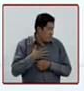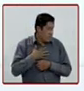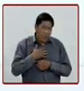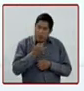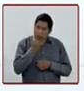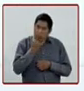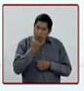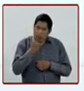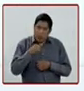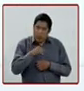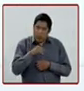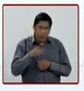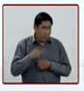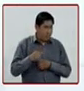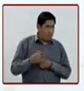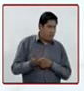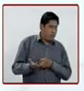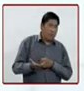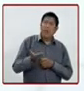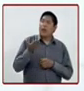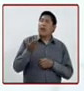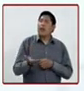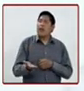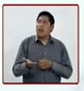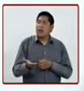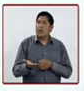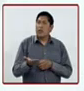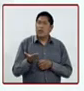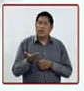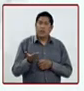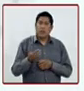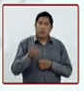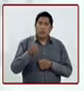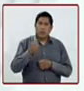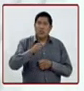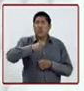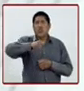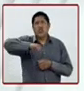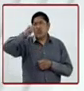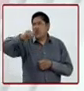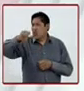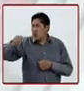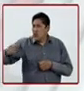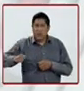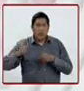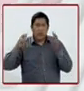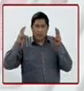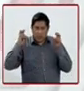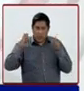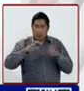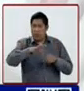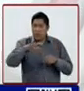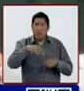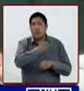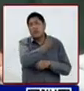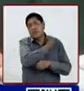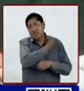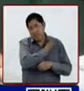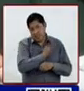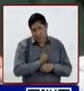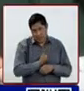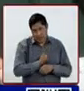un hecho del lugar bastante particular, donde existen marcas, grafitis, referente a territorios por